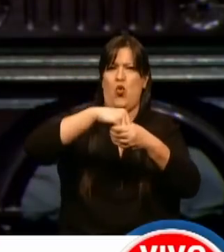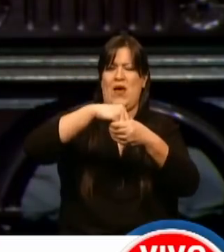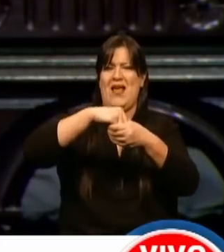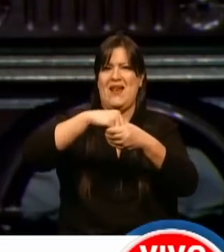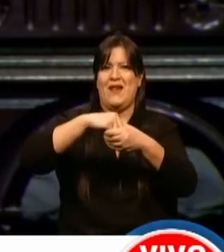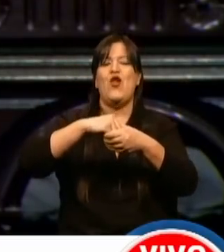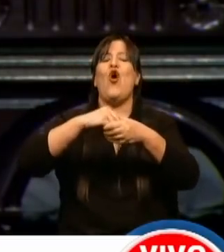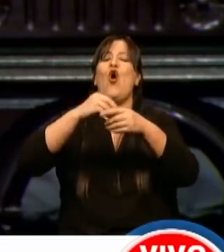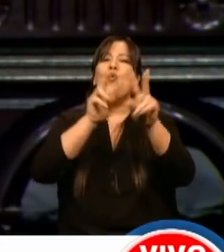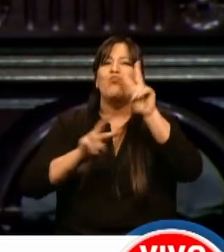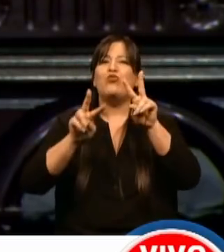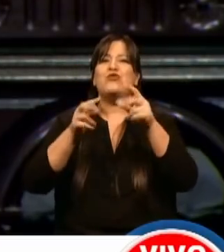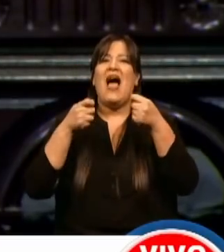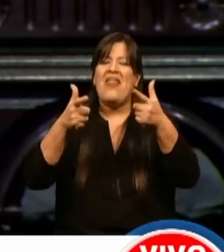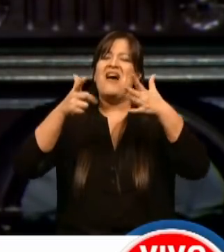que buscar alivianar